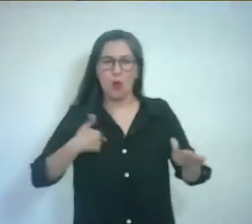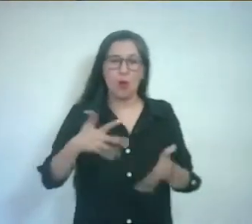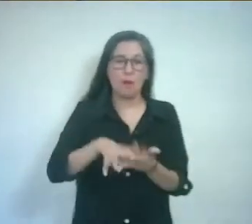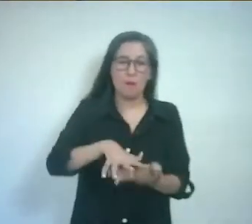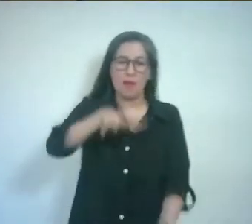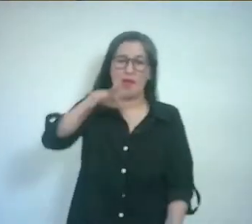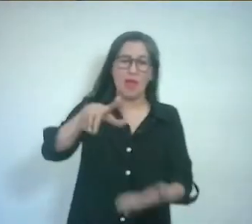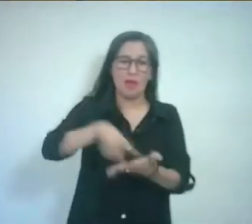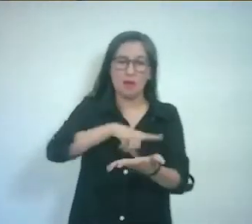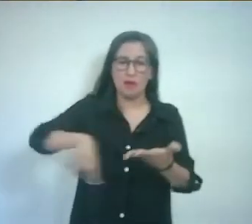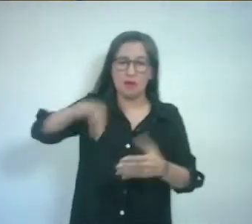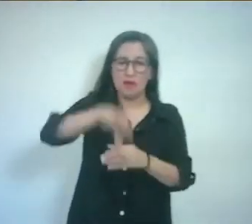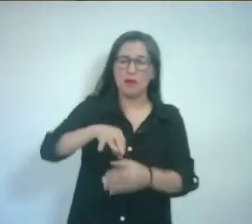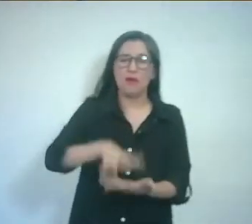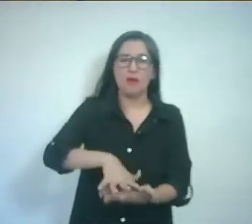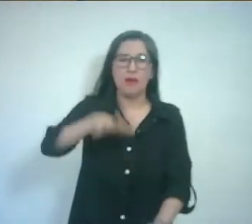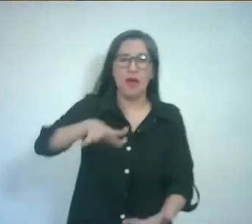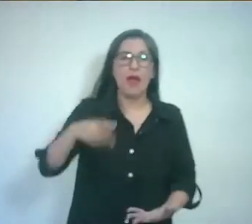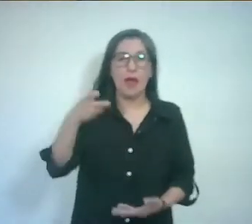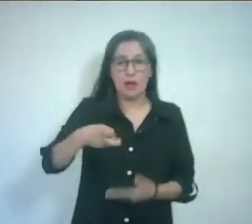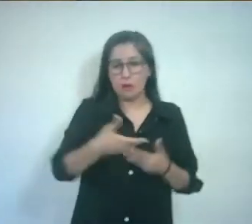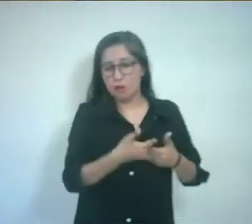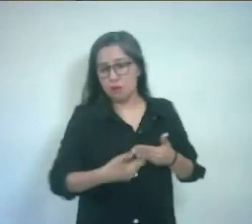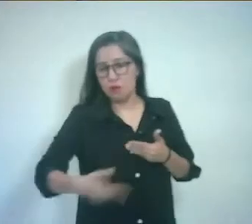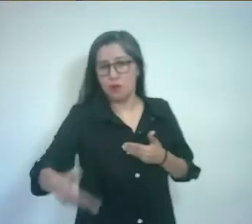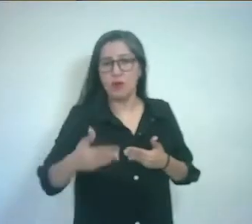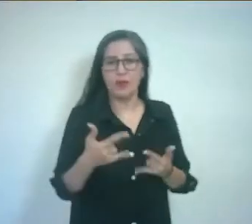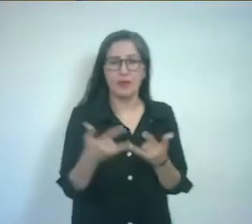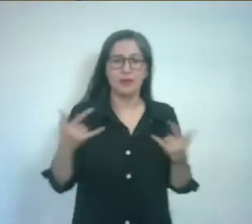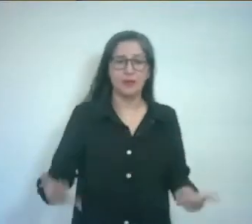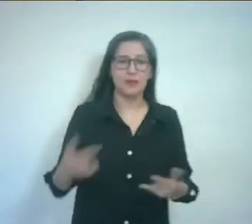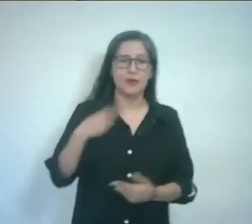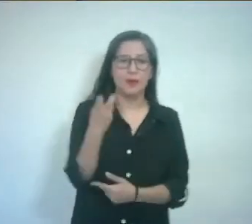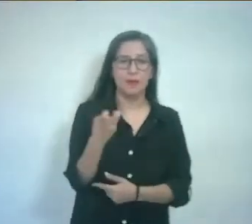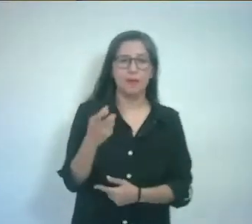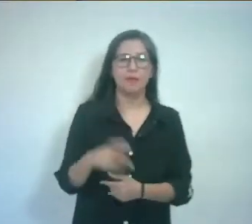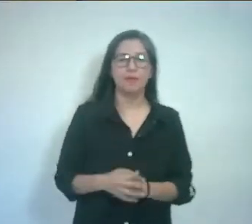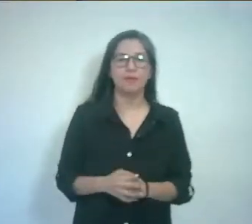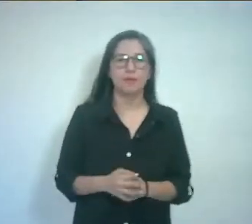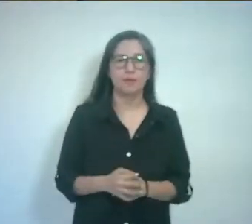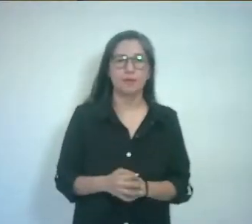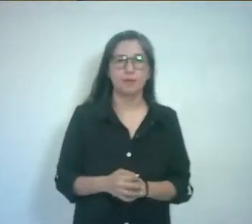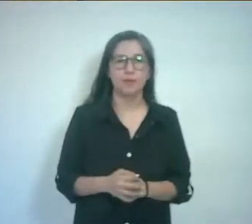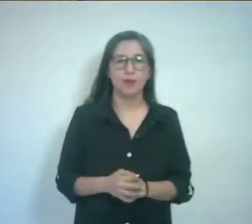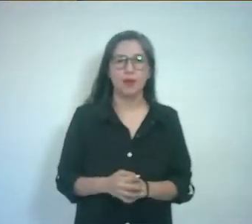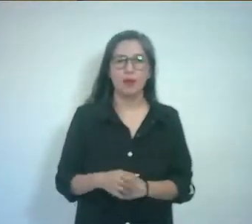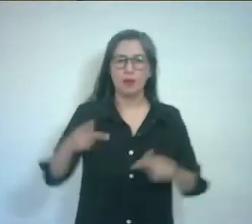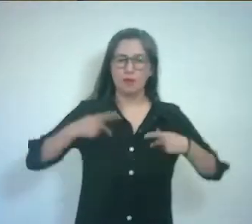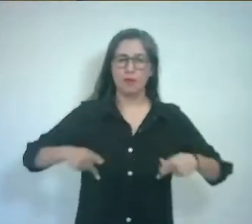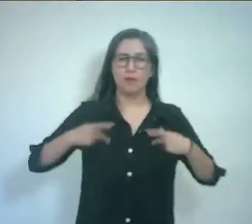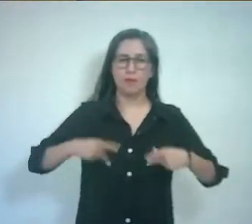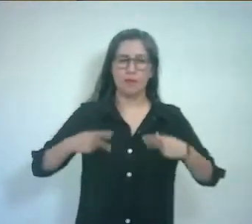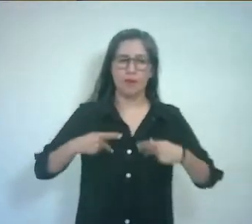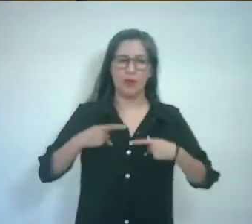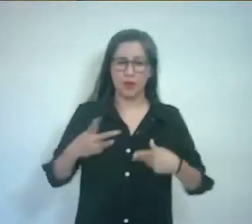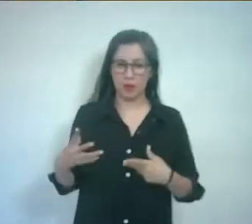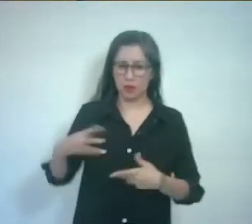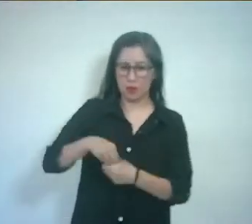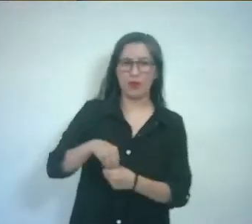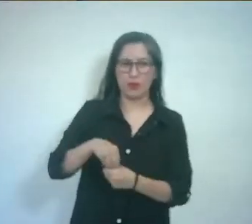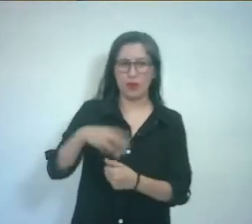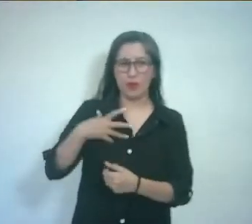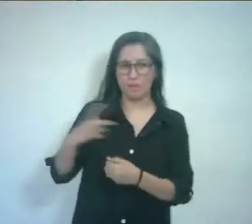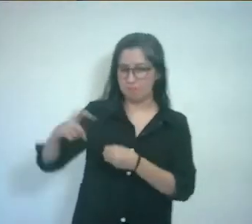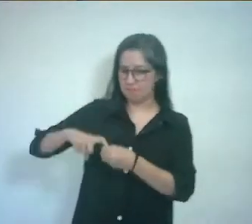historia, es una renovada convicción democrática de esta institución, y de las personas que la integran, aunque